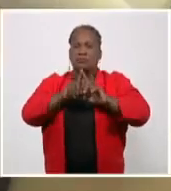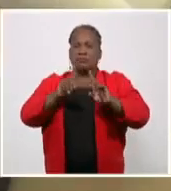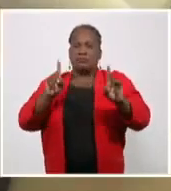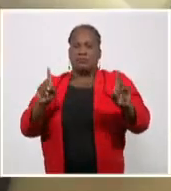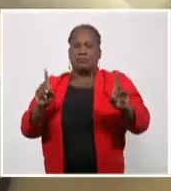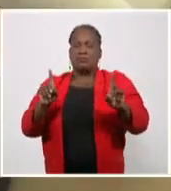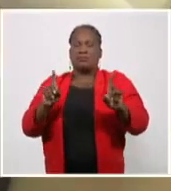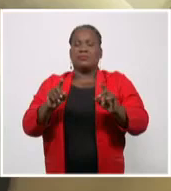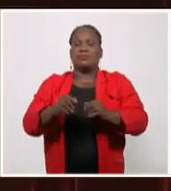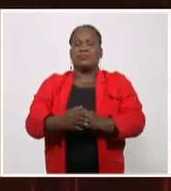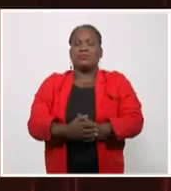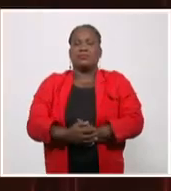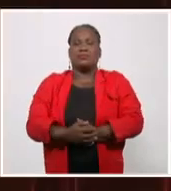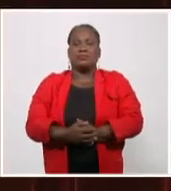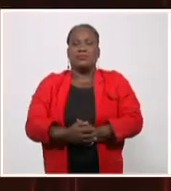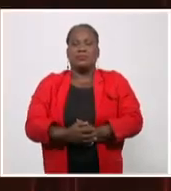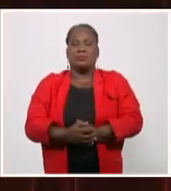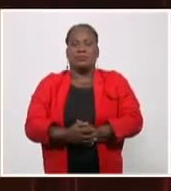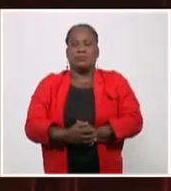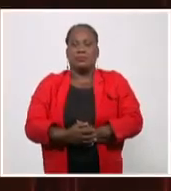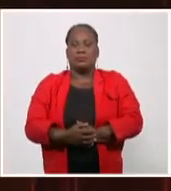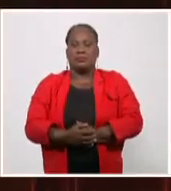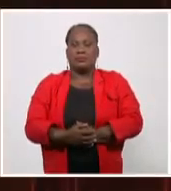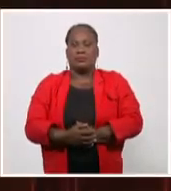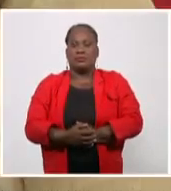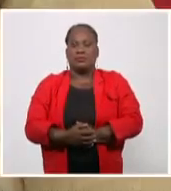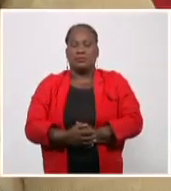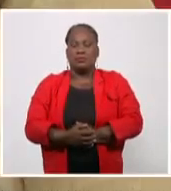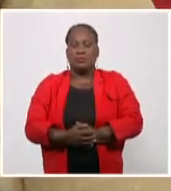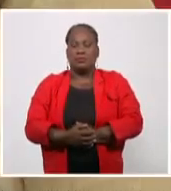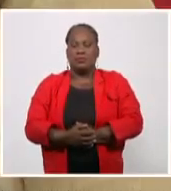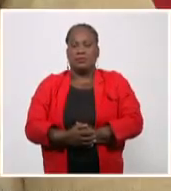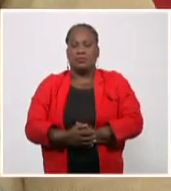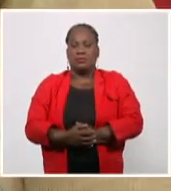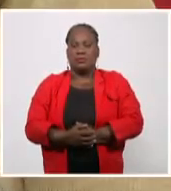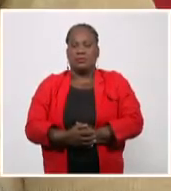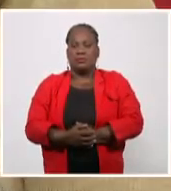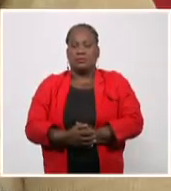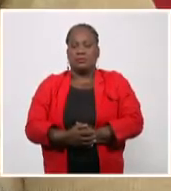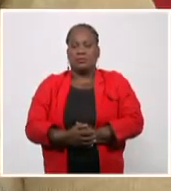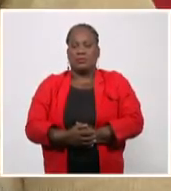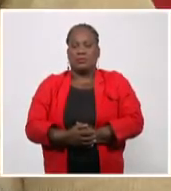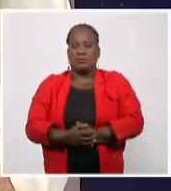Zuley Dufourneau y Brita García Alberteris, Sistema Informativo de la Televisión Cubana.